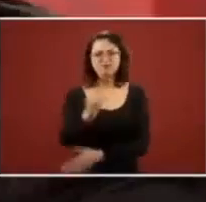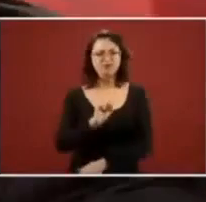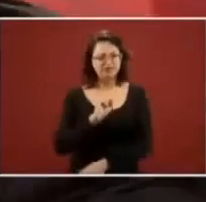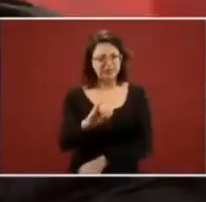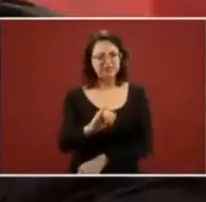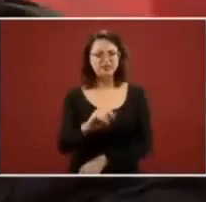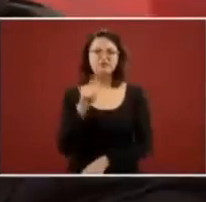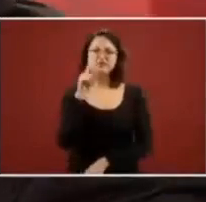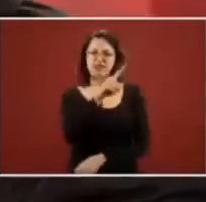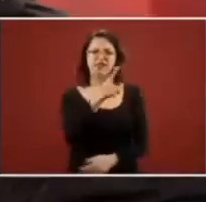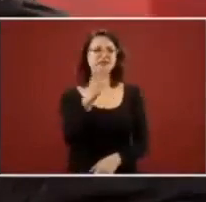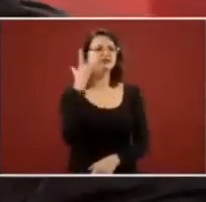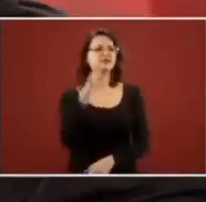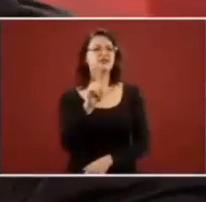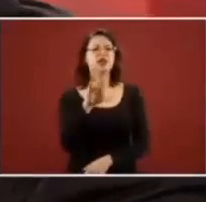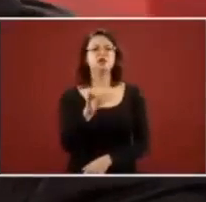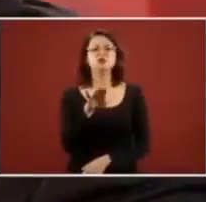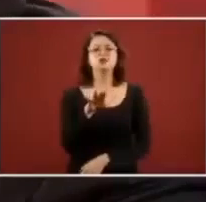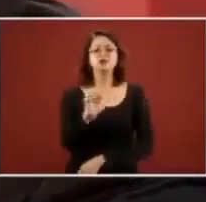a Santa Lucía